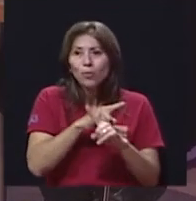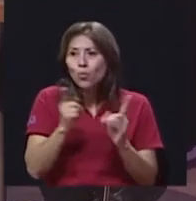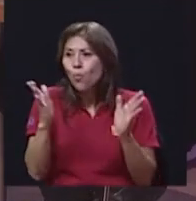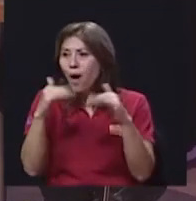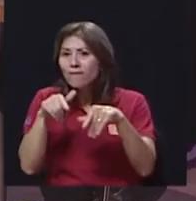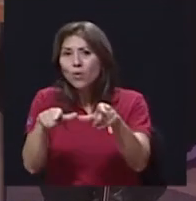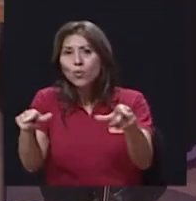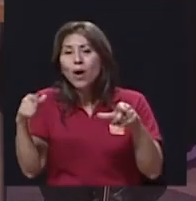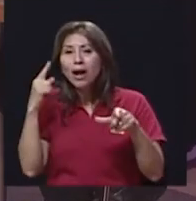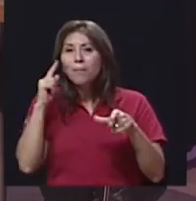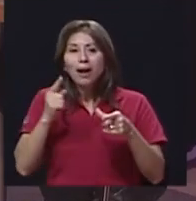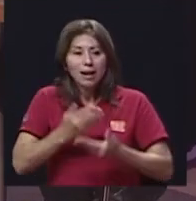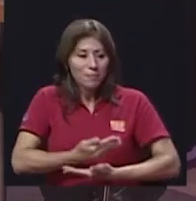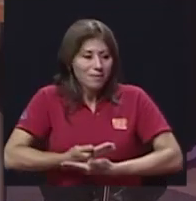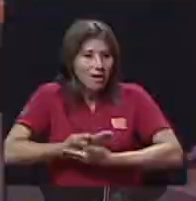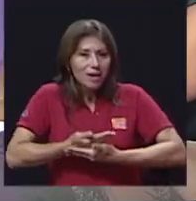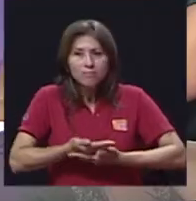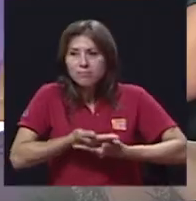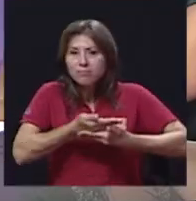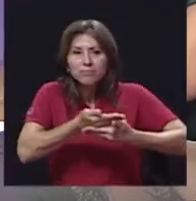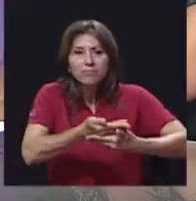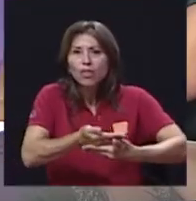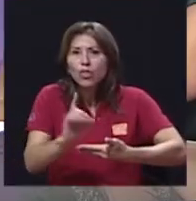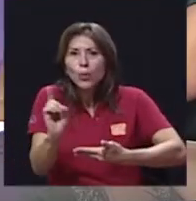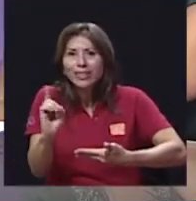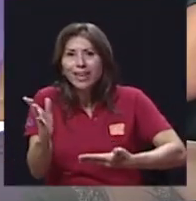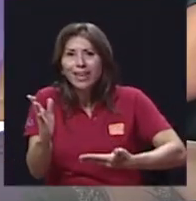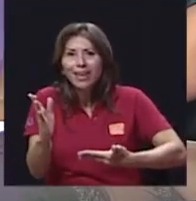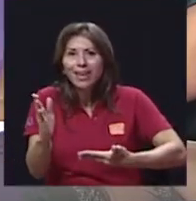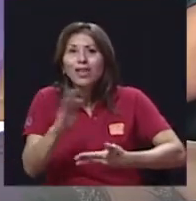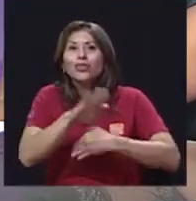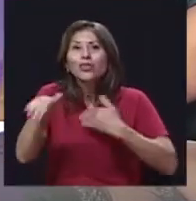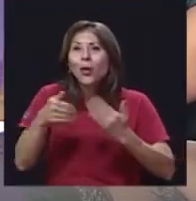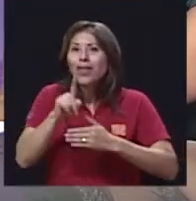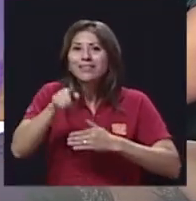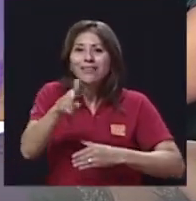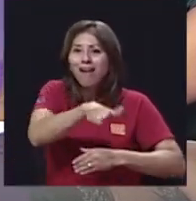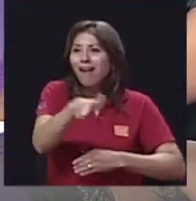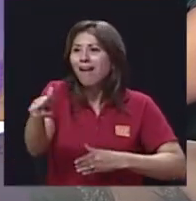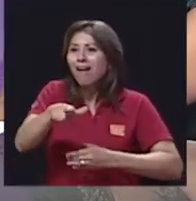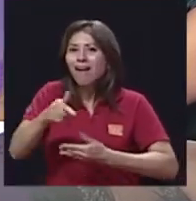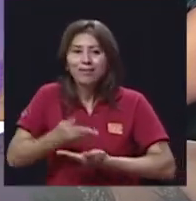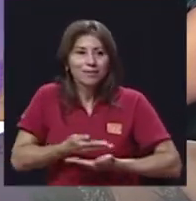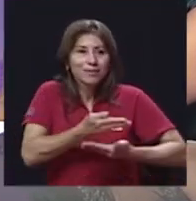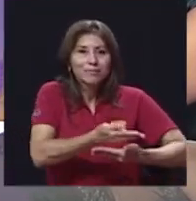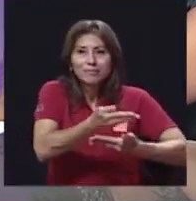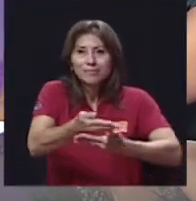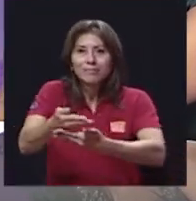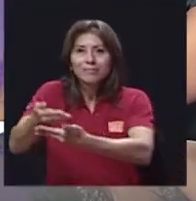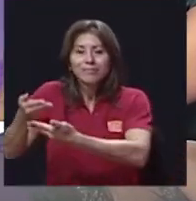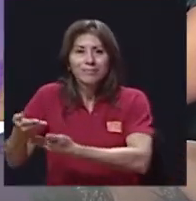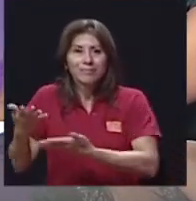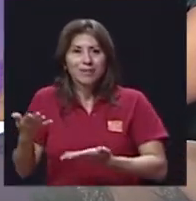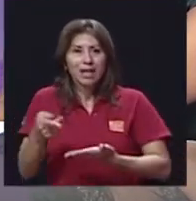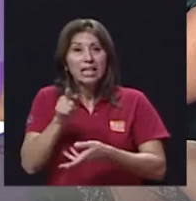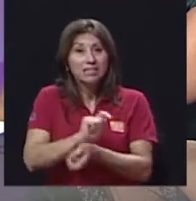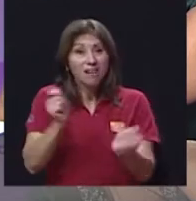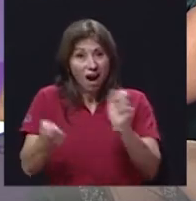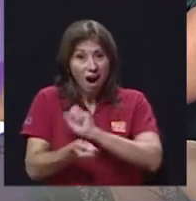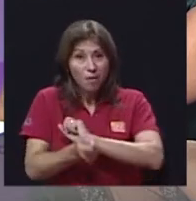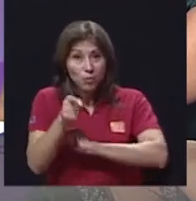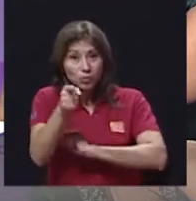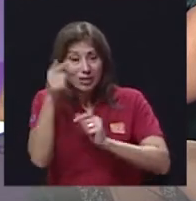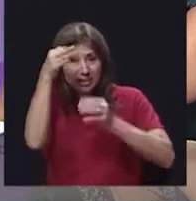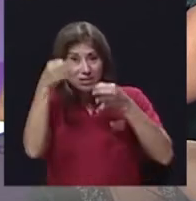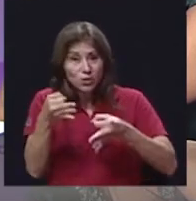el bebé ese es el cambio radical en tu vida que de pronto el día que decidiste tener hijos y además empezar